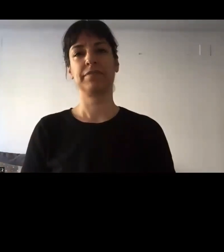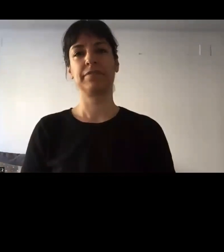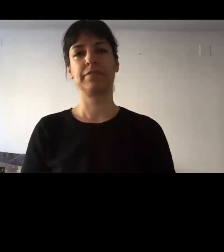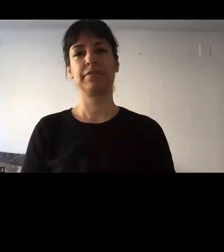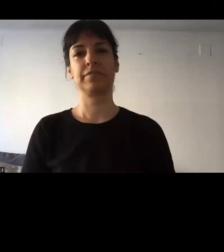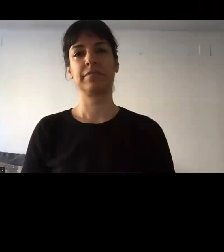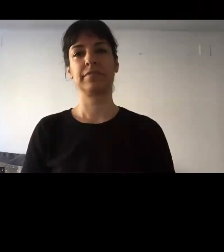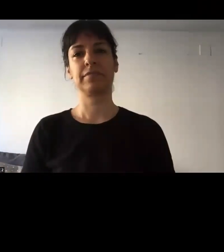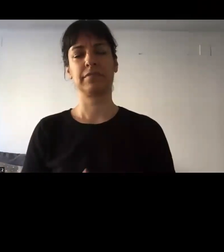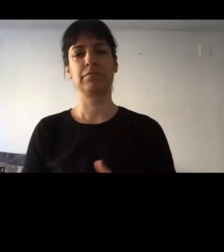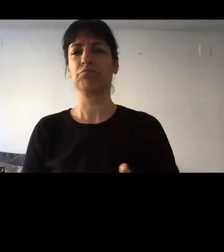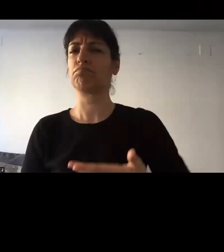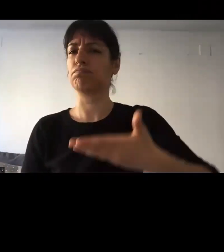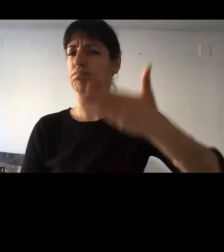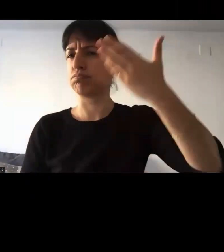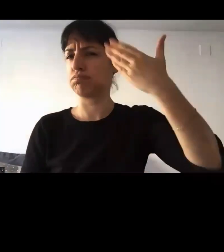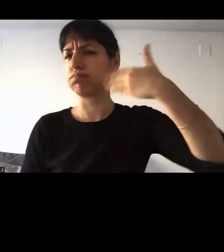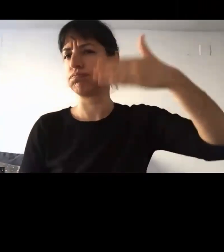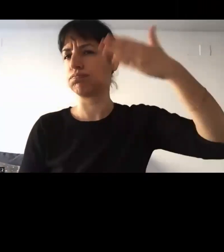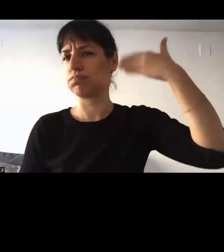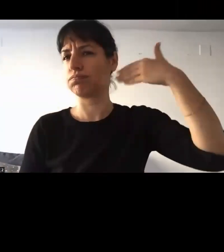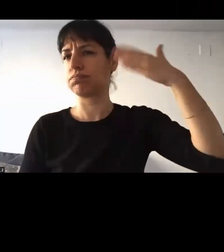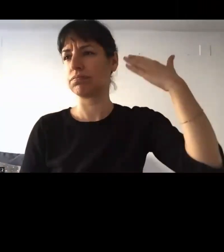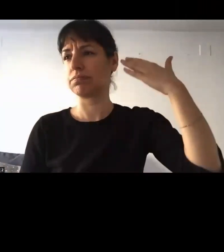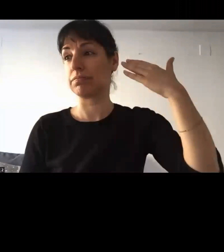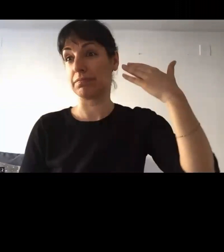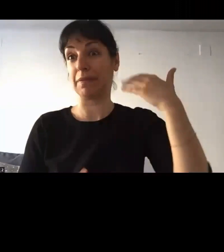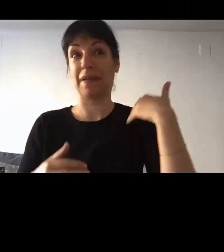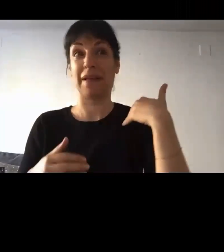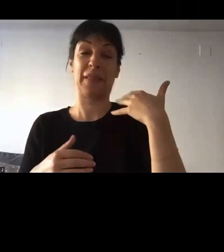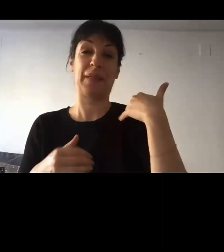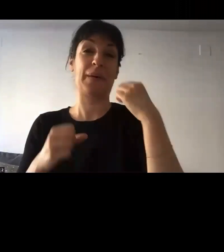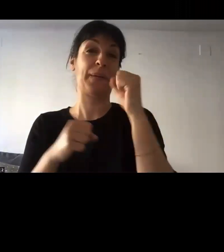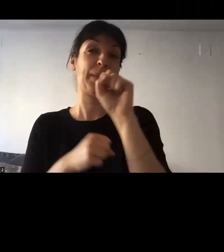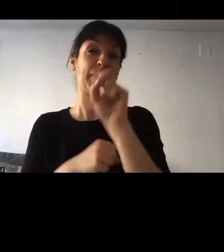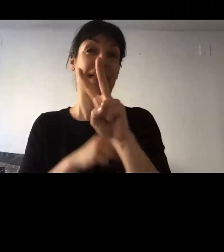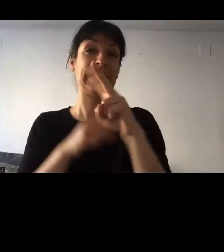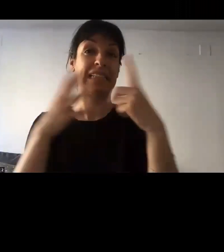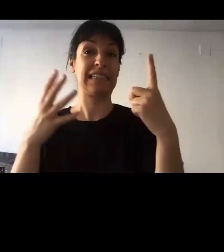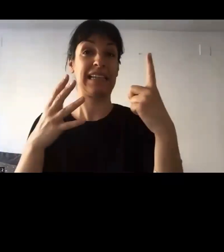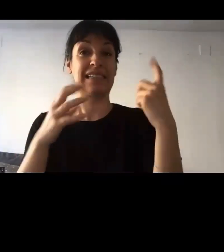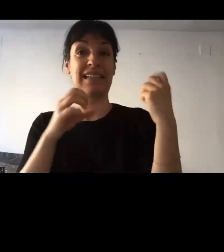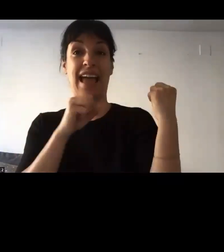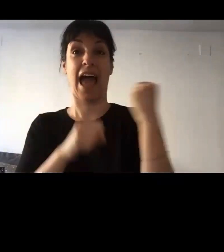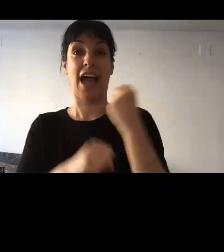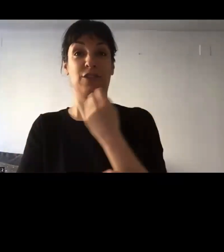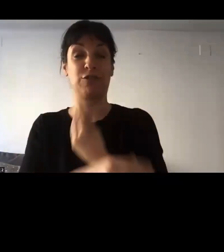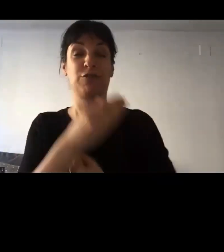Hace mucho tiempo, hace 26 años, llegó mi nacimiento y